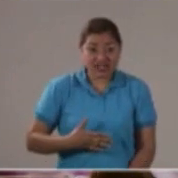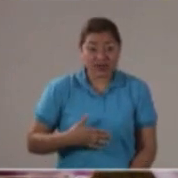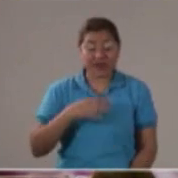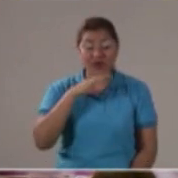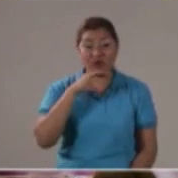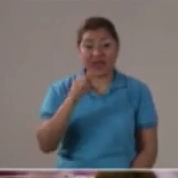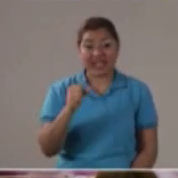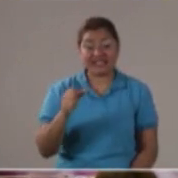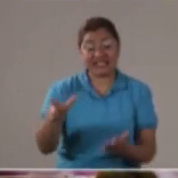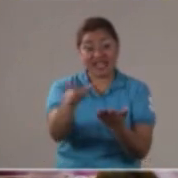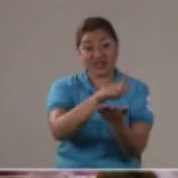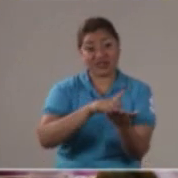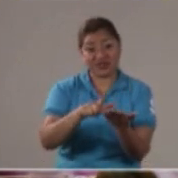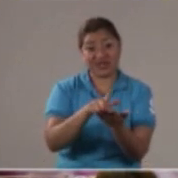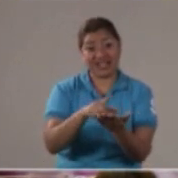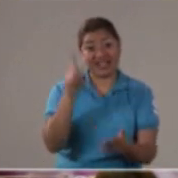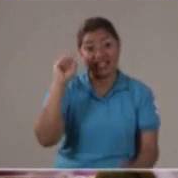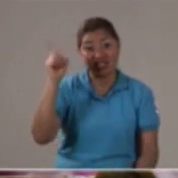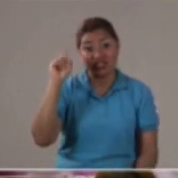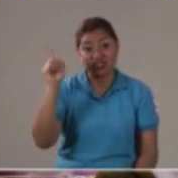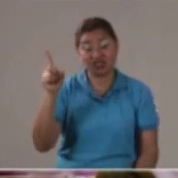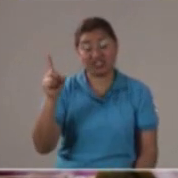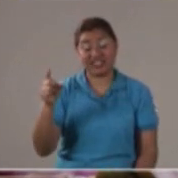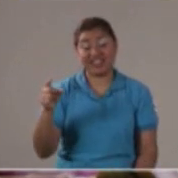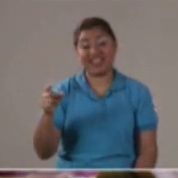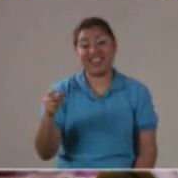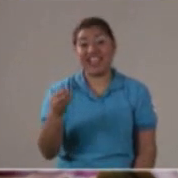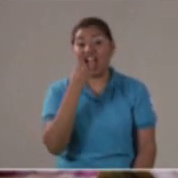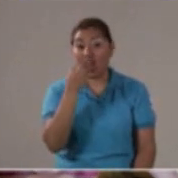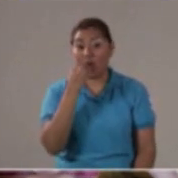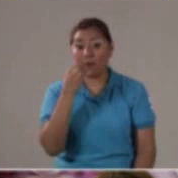es en los lugares en donde se come churrasco.